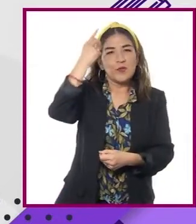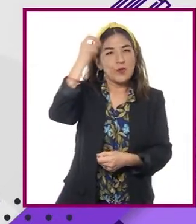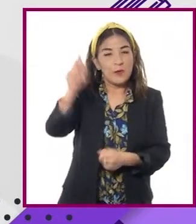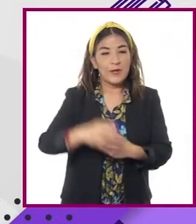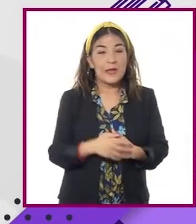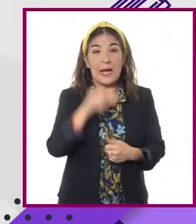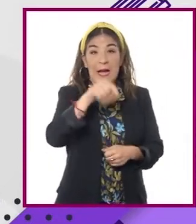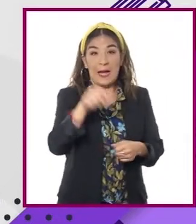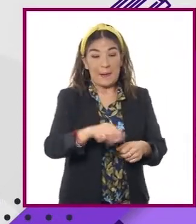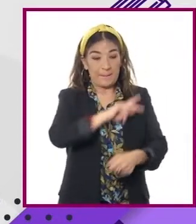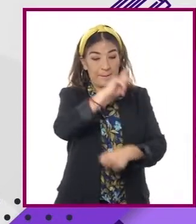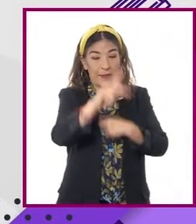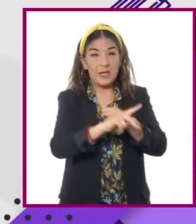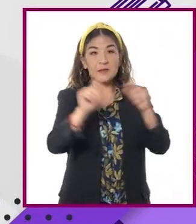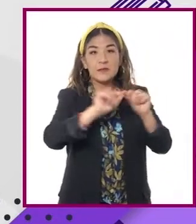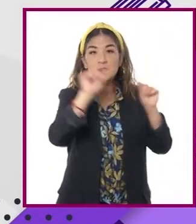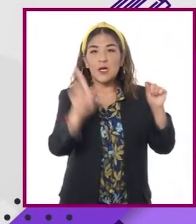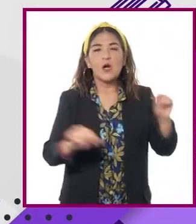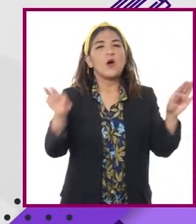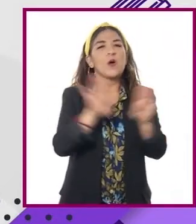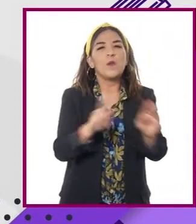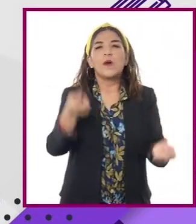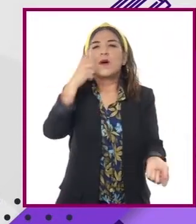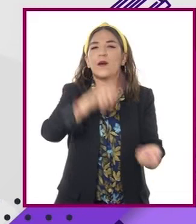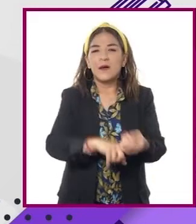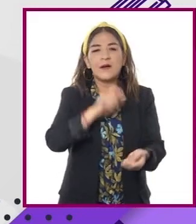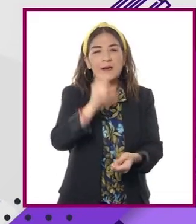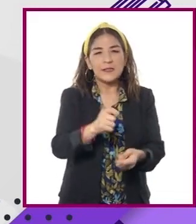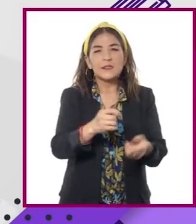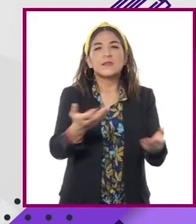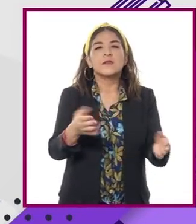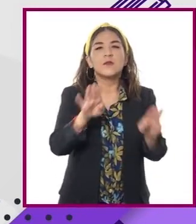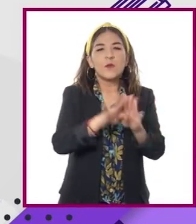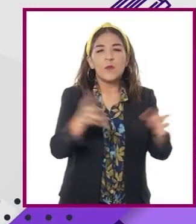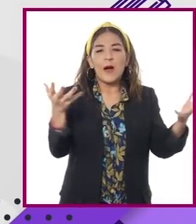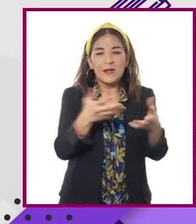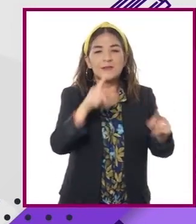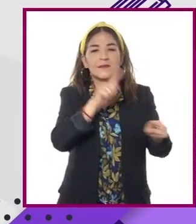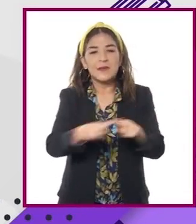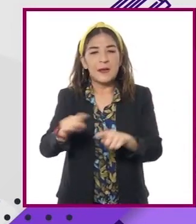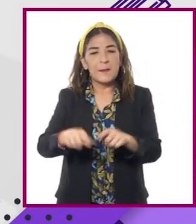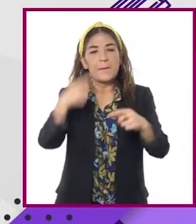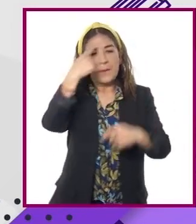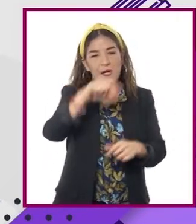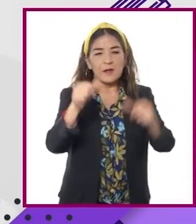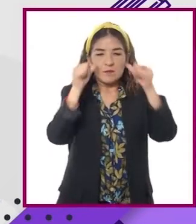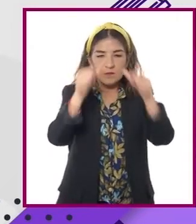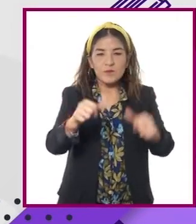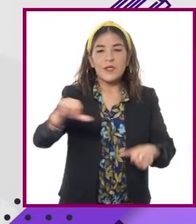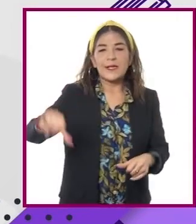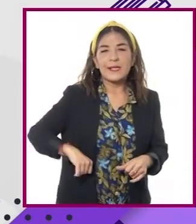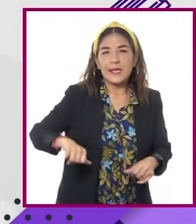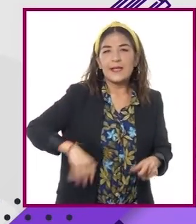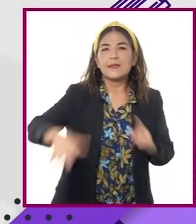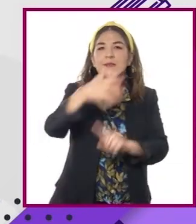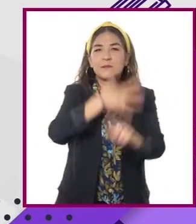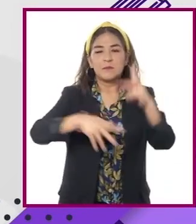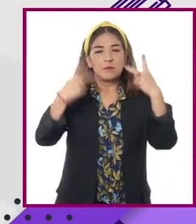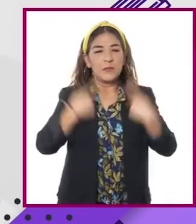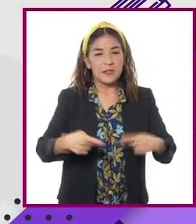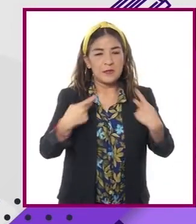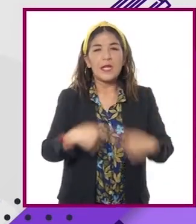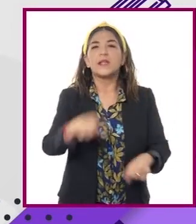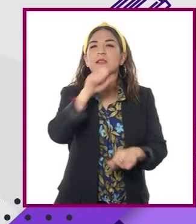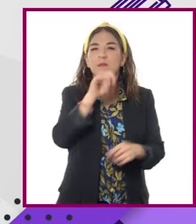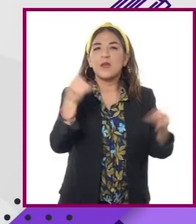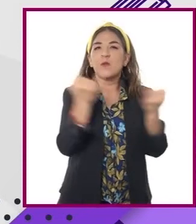tiempo el derecho de imponer a la propiedad privada las modalidades que dicte el interés público, así como